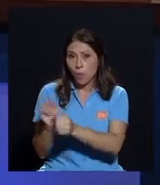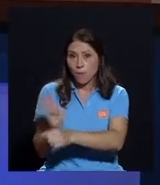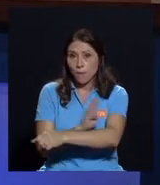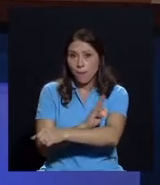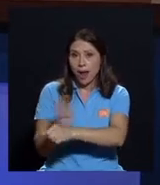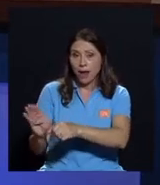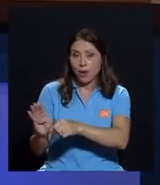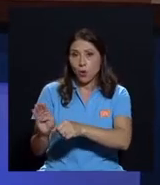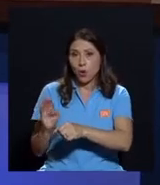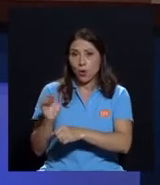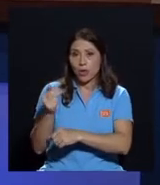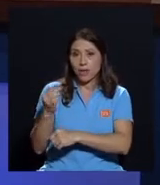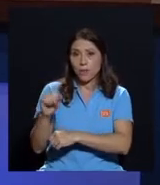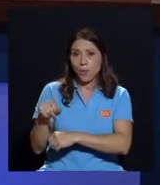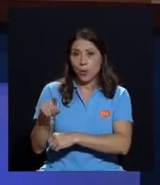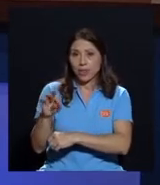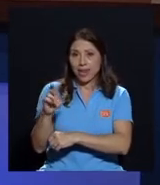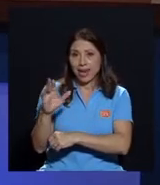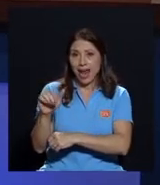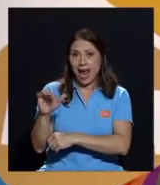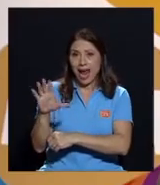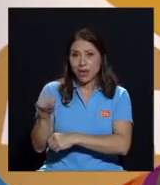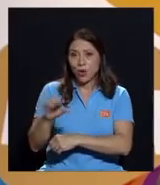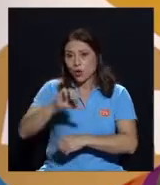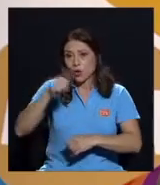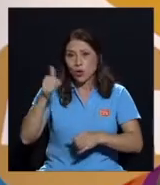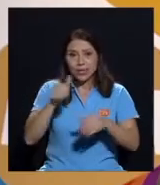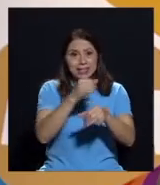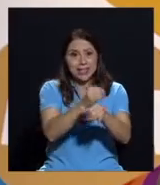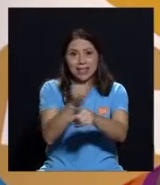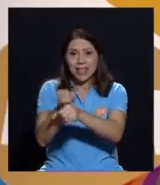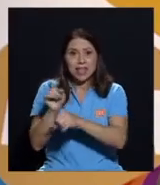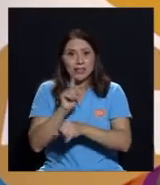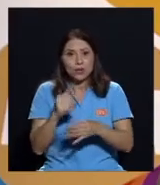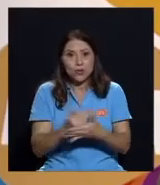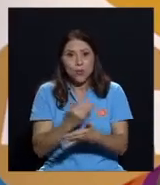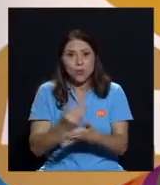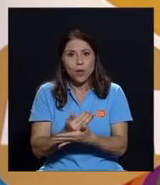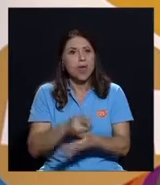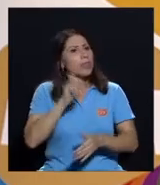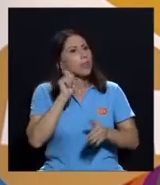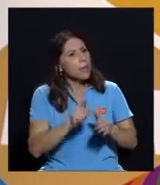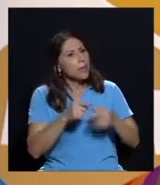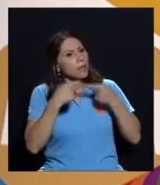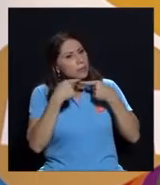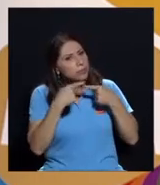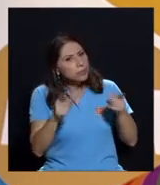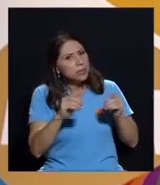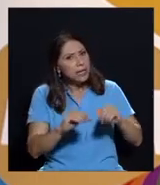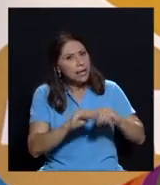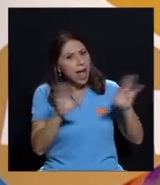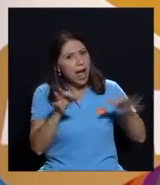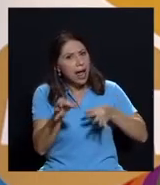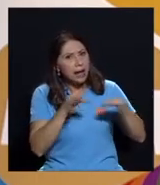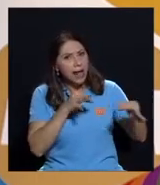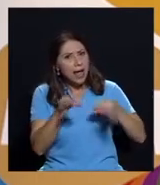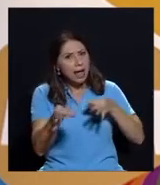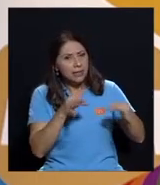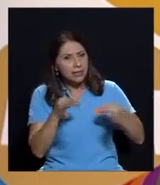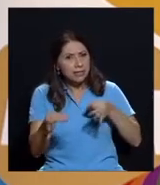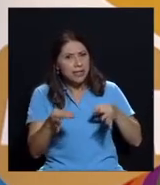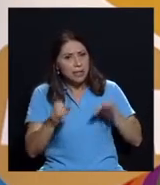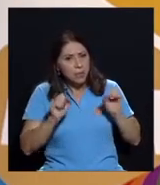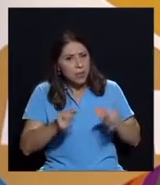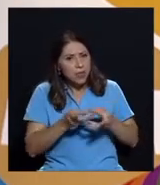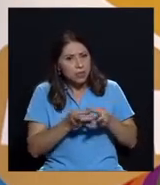otras entidad autorizadas que no se van a reformar y no se han reformado directrices claras en su directrices de la burocracia puede no